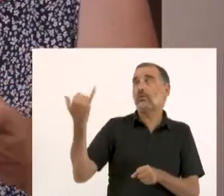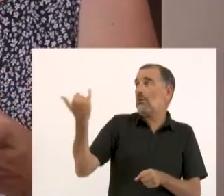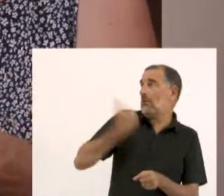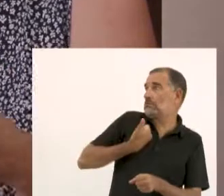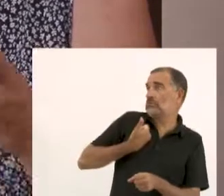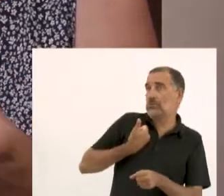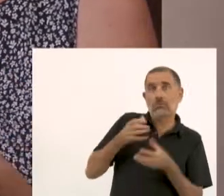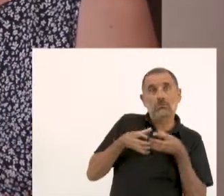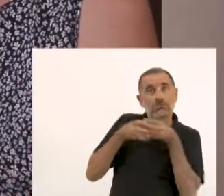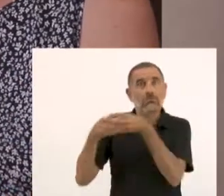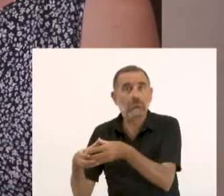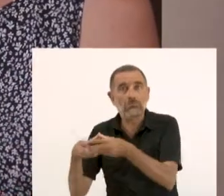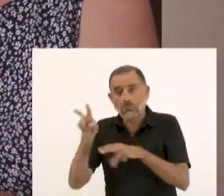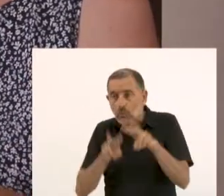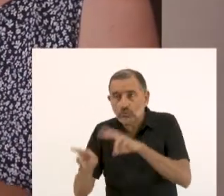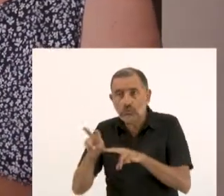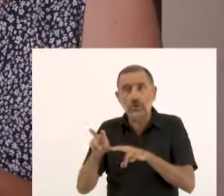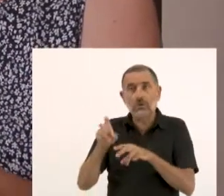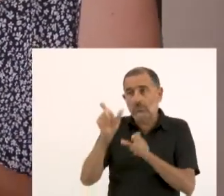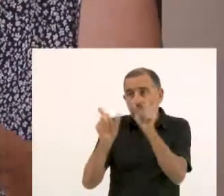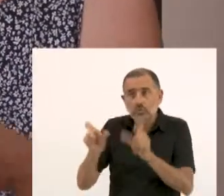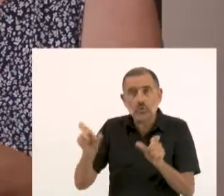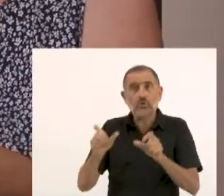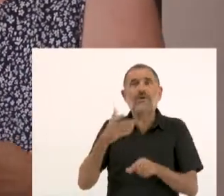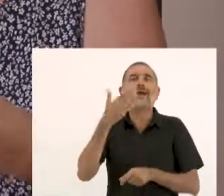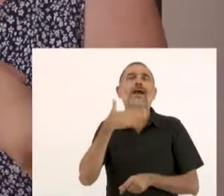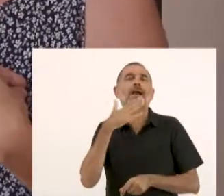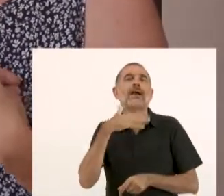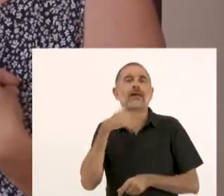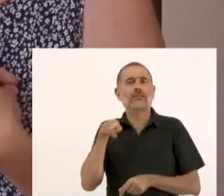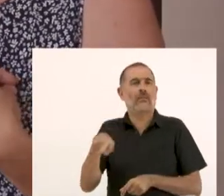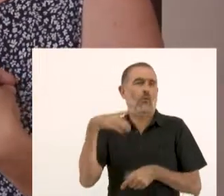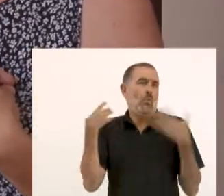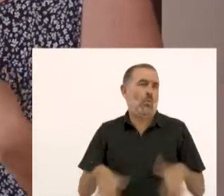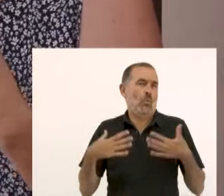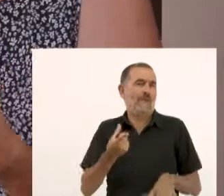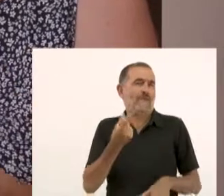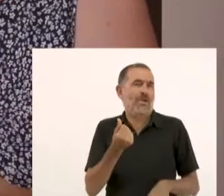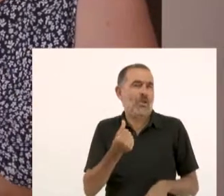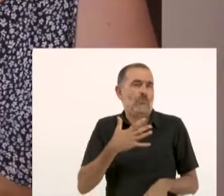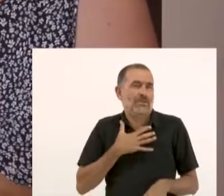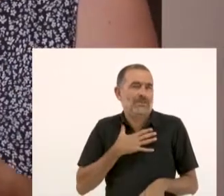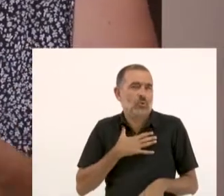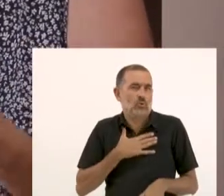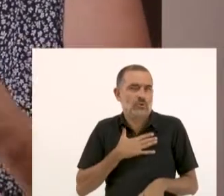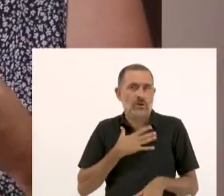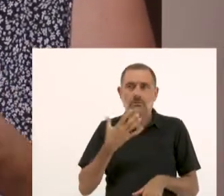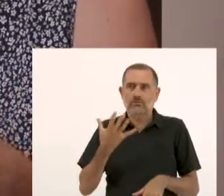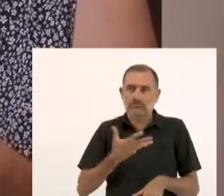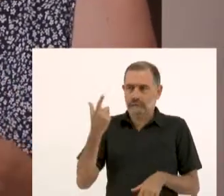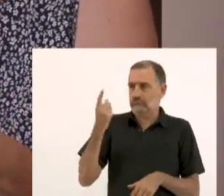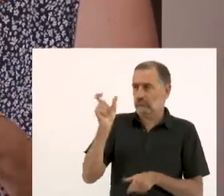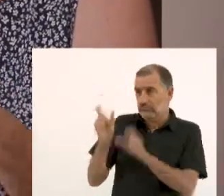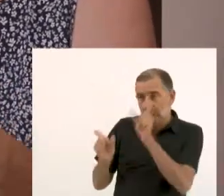que apareciera y que fuera considerado de valor patrimonial, tenemos que decir que incluso para nosotros como arqueólogos no es lo mismo